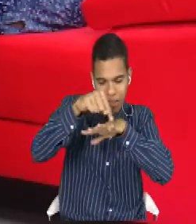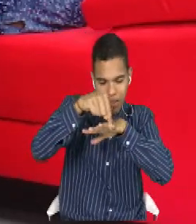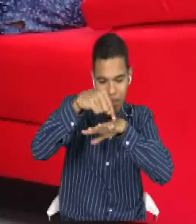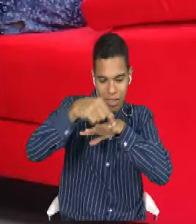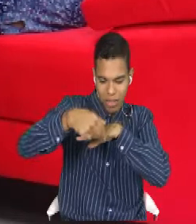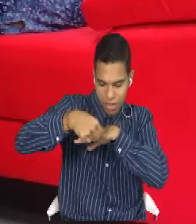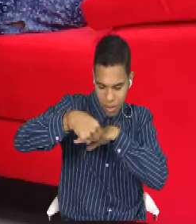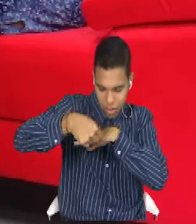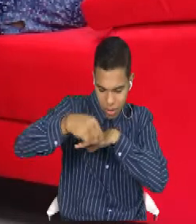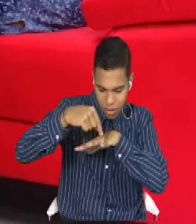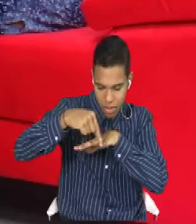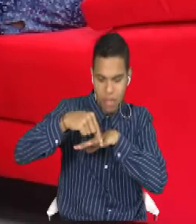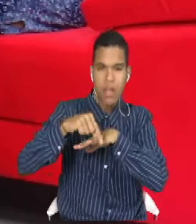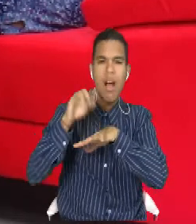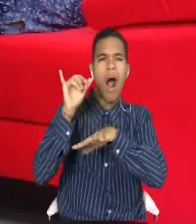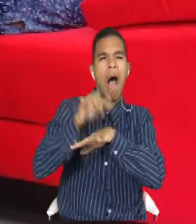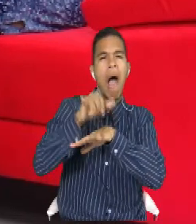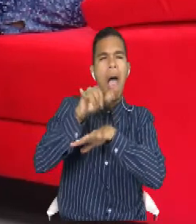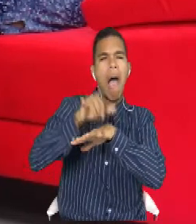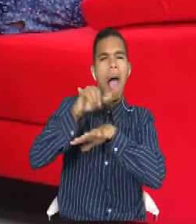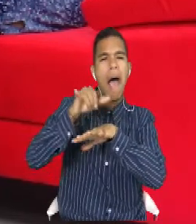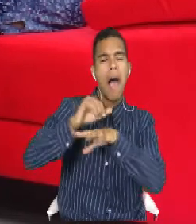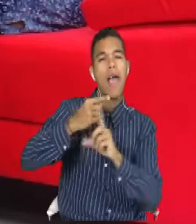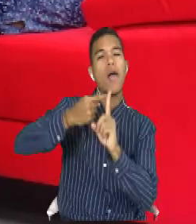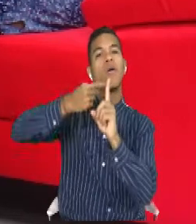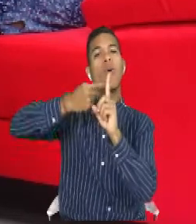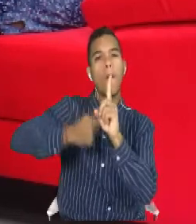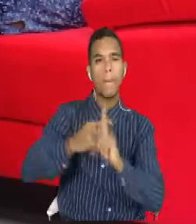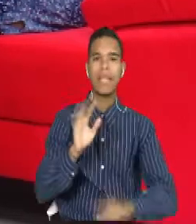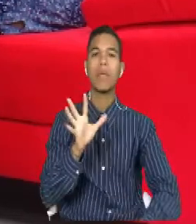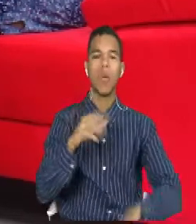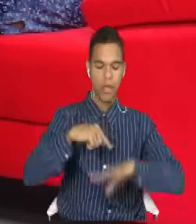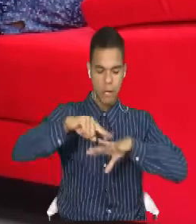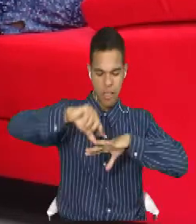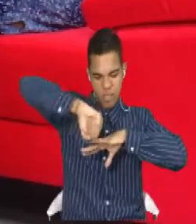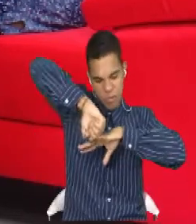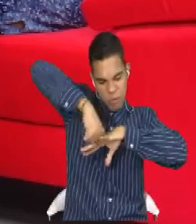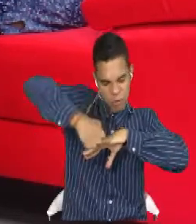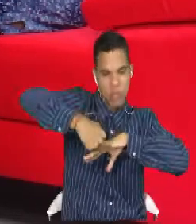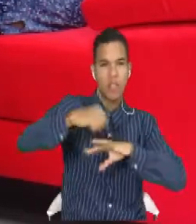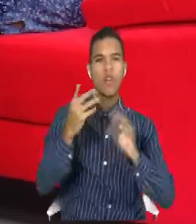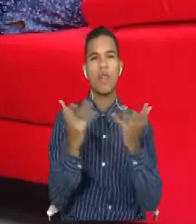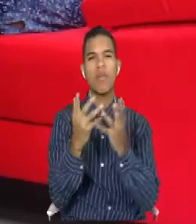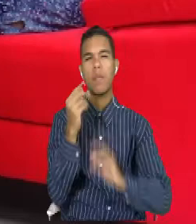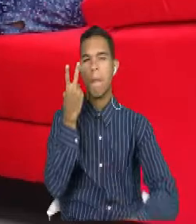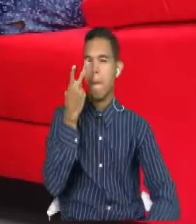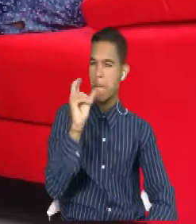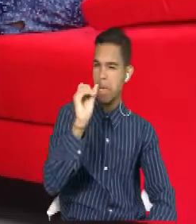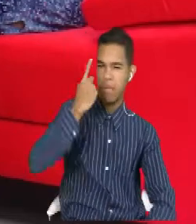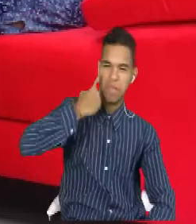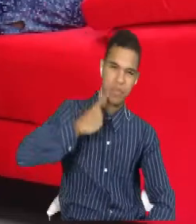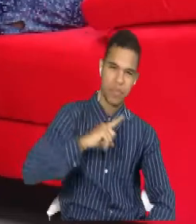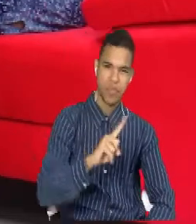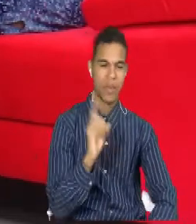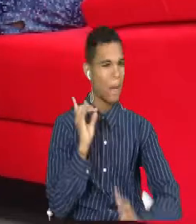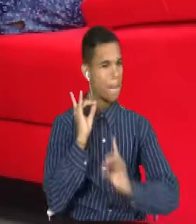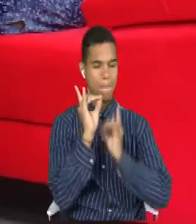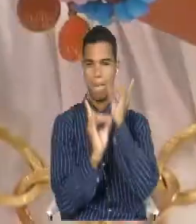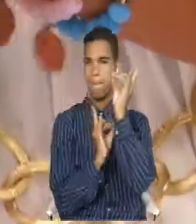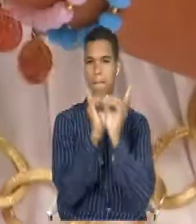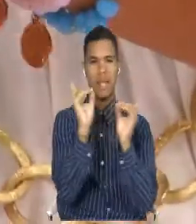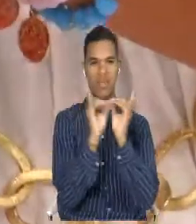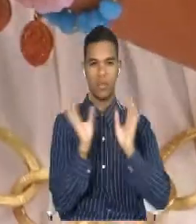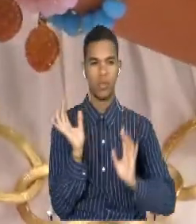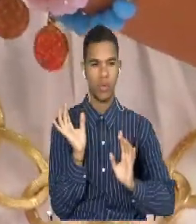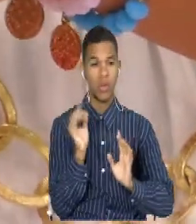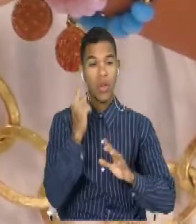que tenga mayor durabilidad. La sellamos y esto nos permite que las uñas nos duren 20 días perfectamente. Sobre